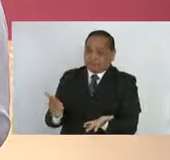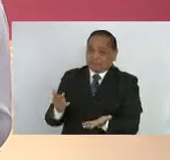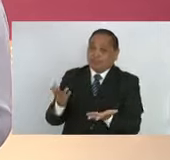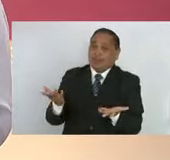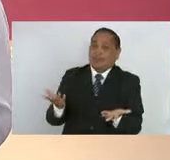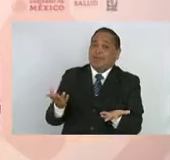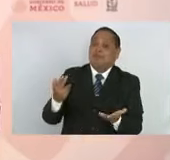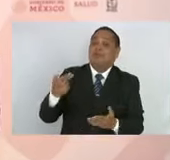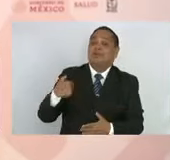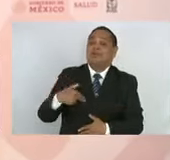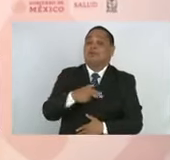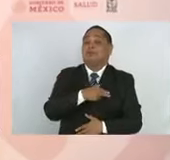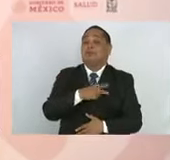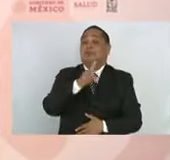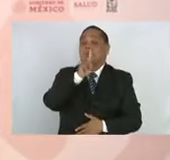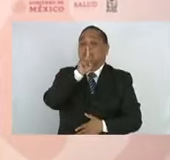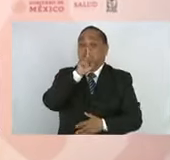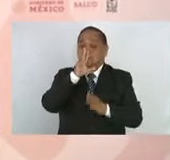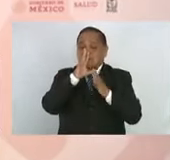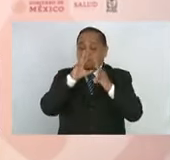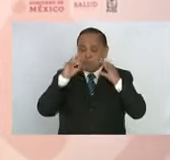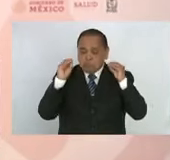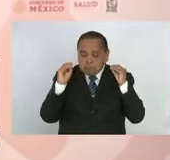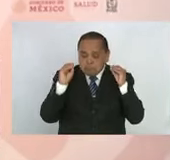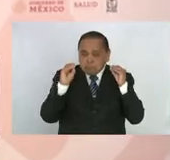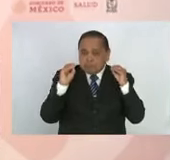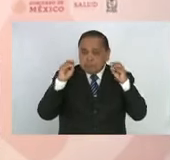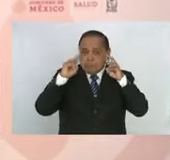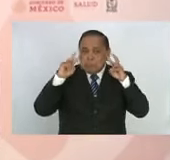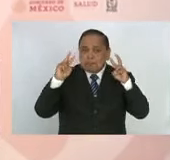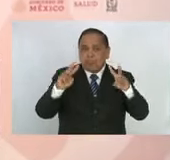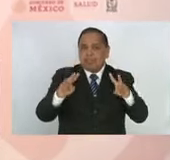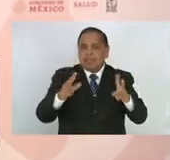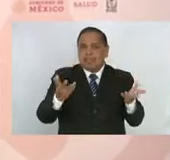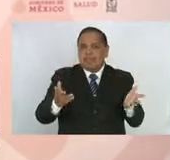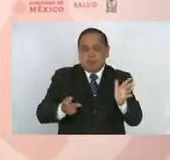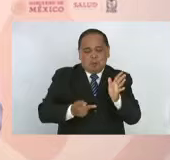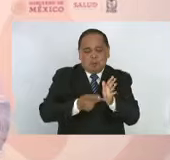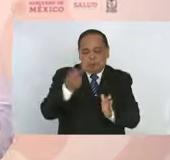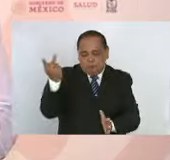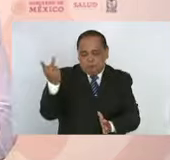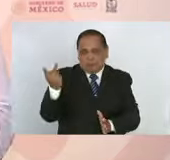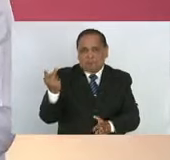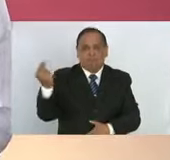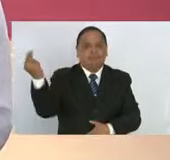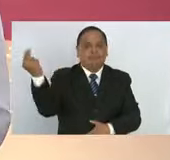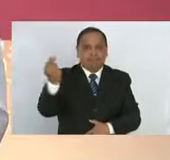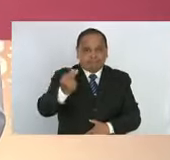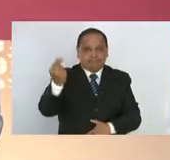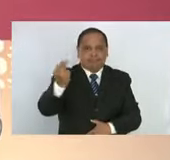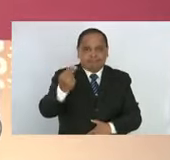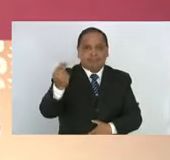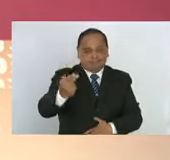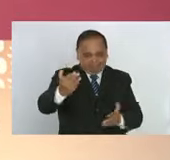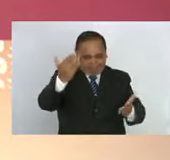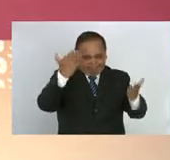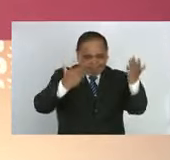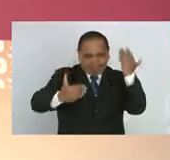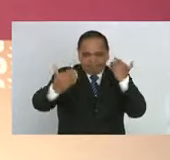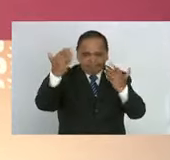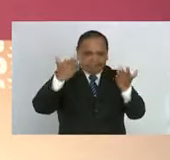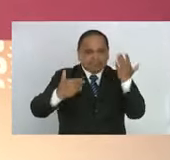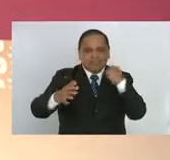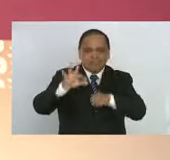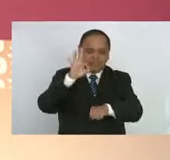ven, pues de una vez, ¿no?, lo doy a conocer.